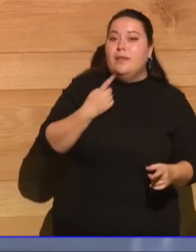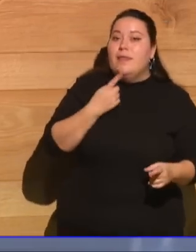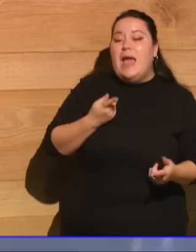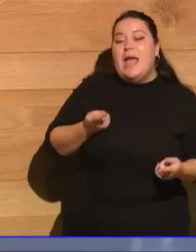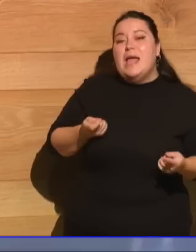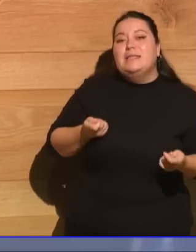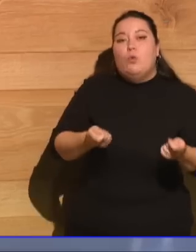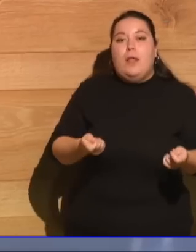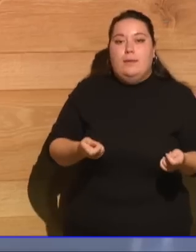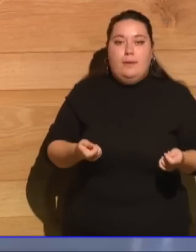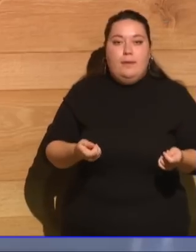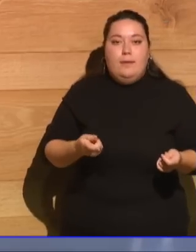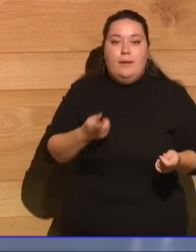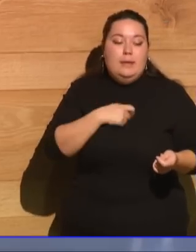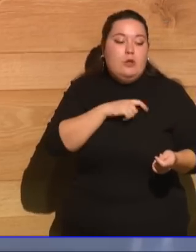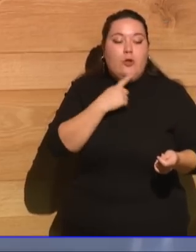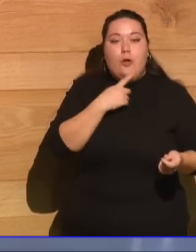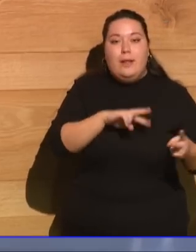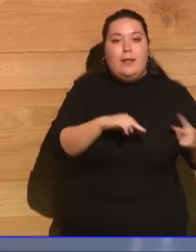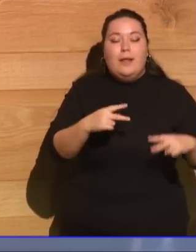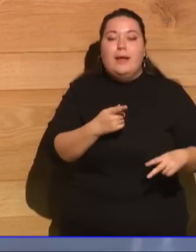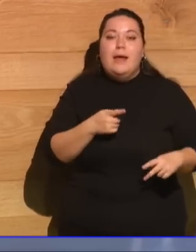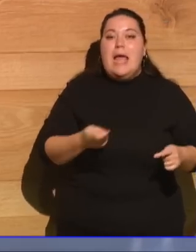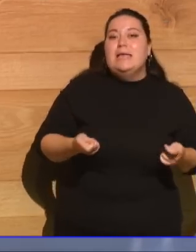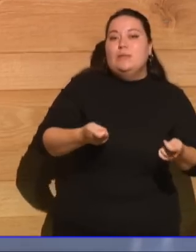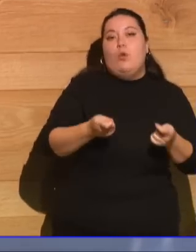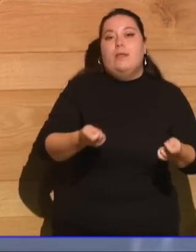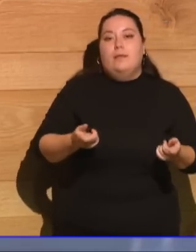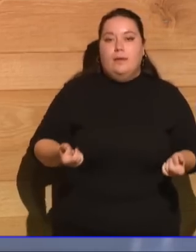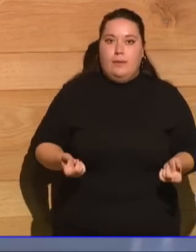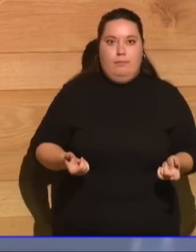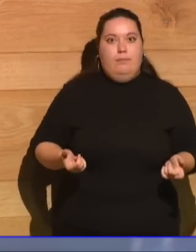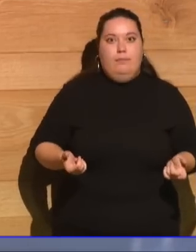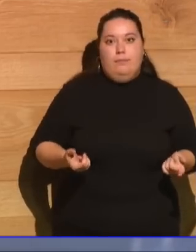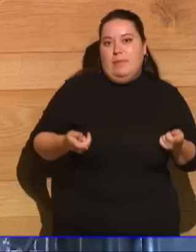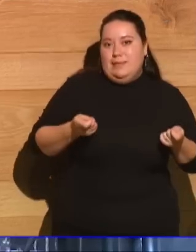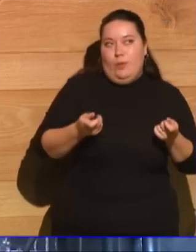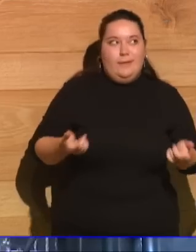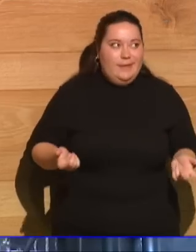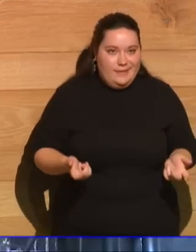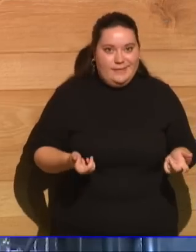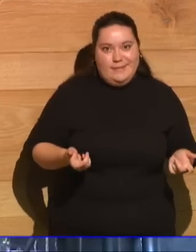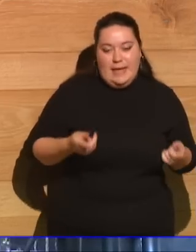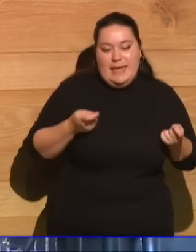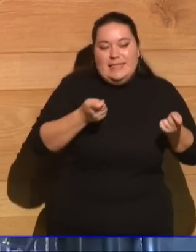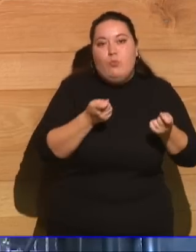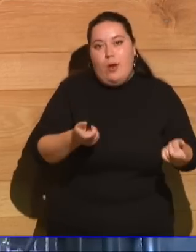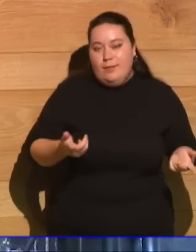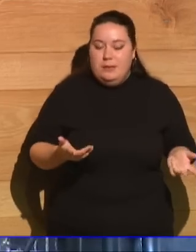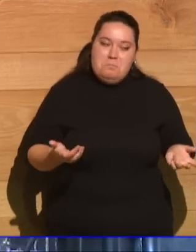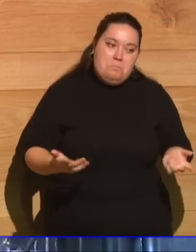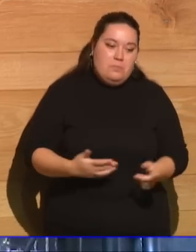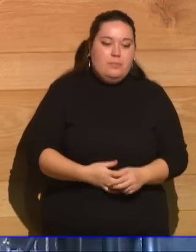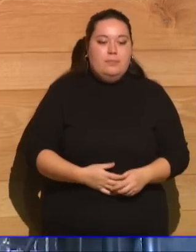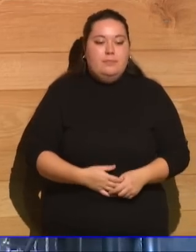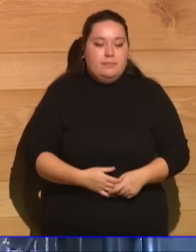Decían estimulante, Estimulante. En español, tío, estimulante. Ay, el estimulante. Bueno, el caso es que cuando... Estimulante. Ay.